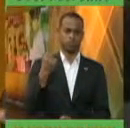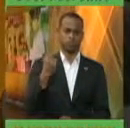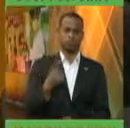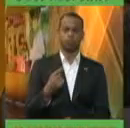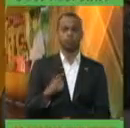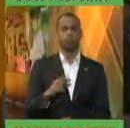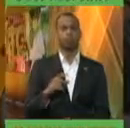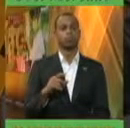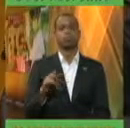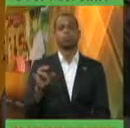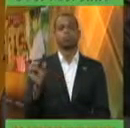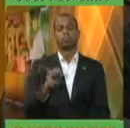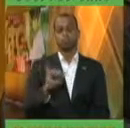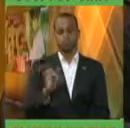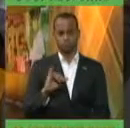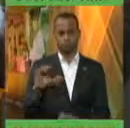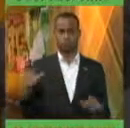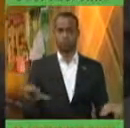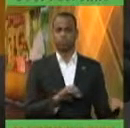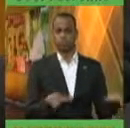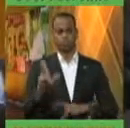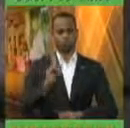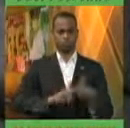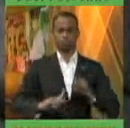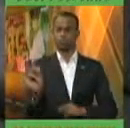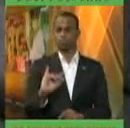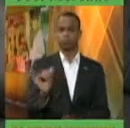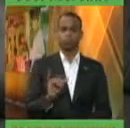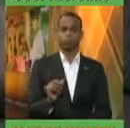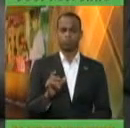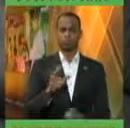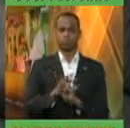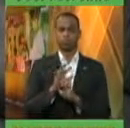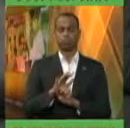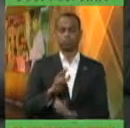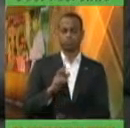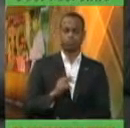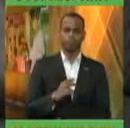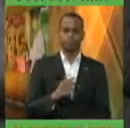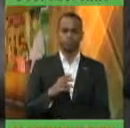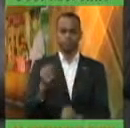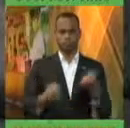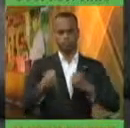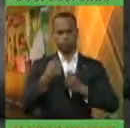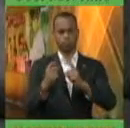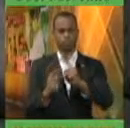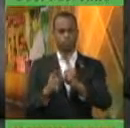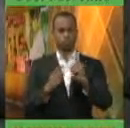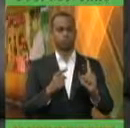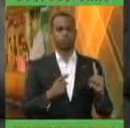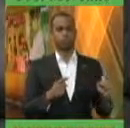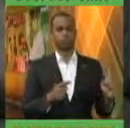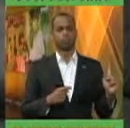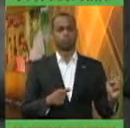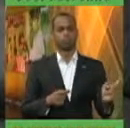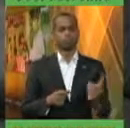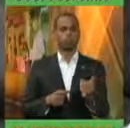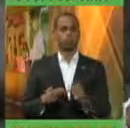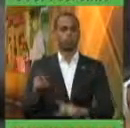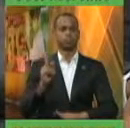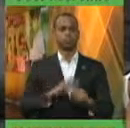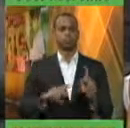comportamiento del comportamiento ciudadano pero cuando ese conductor baja la